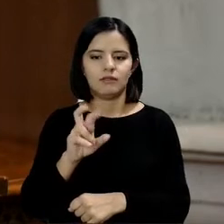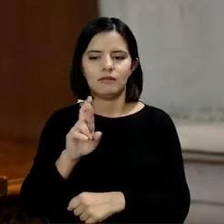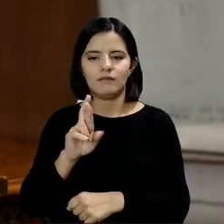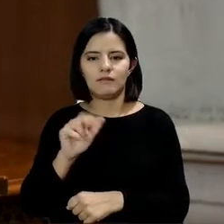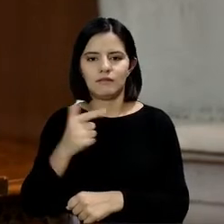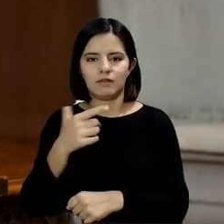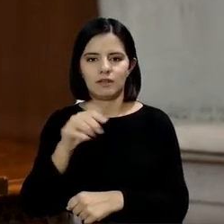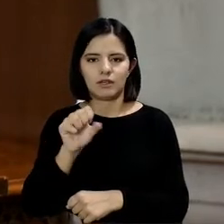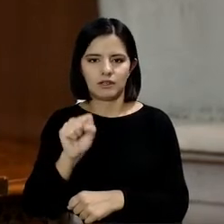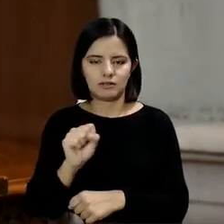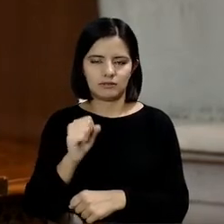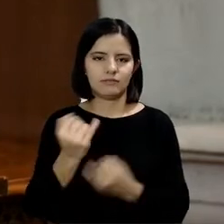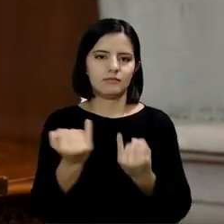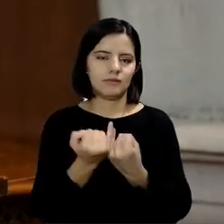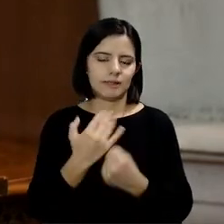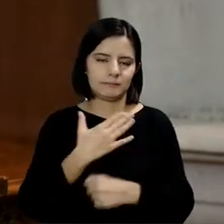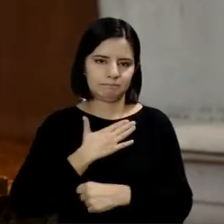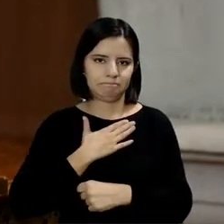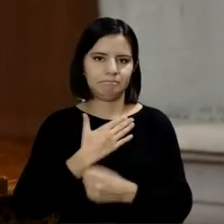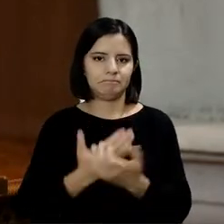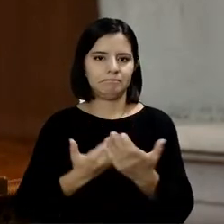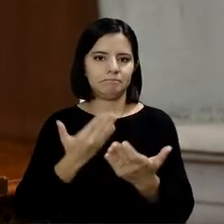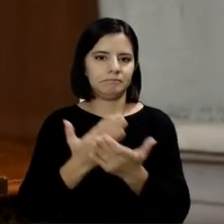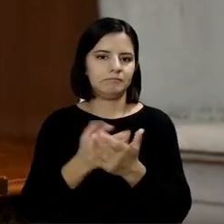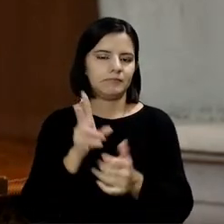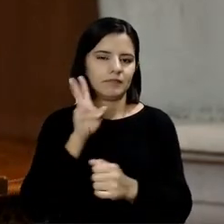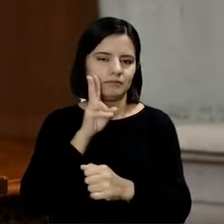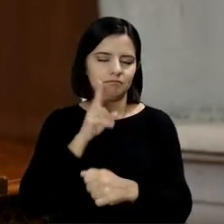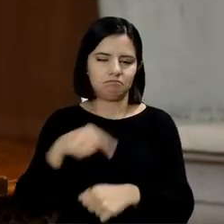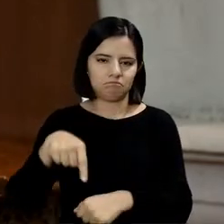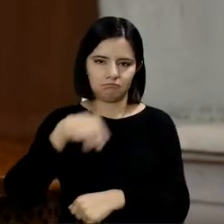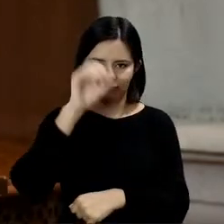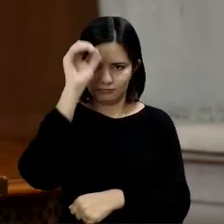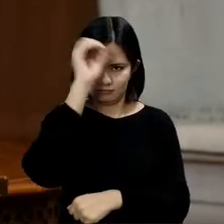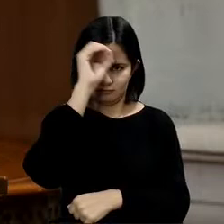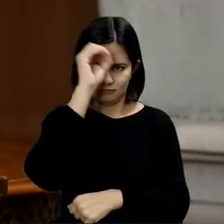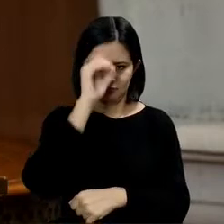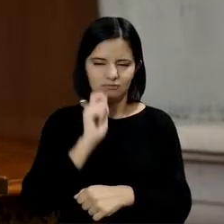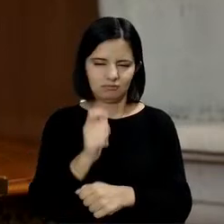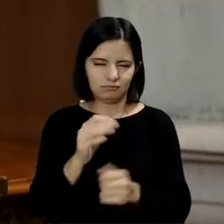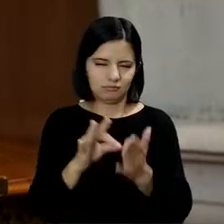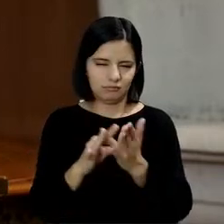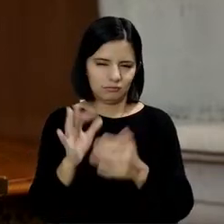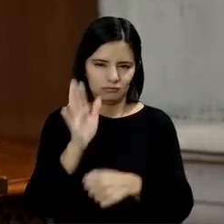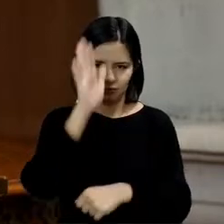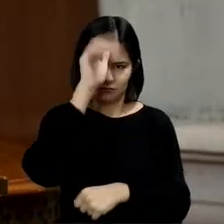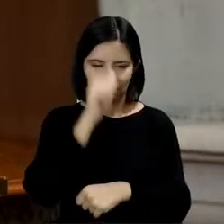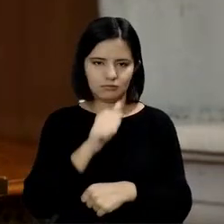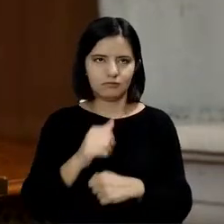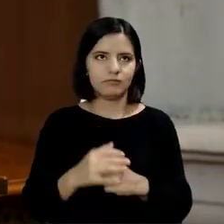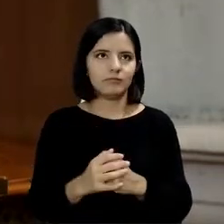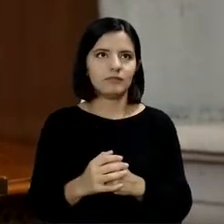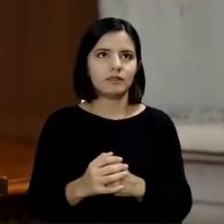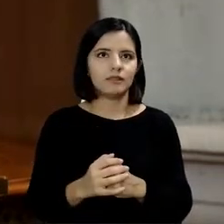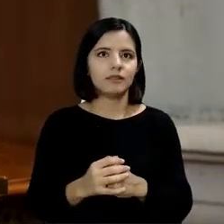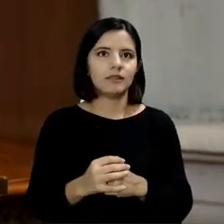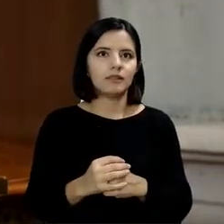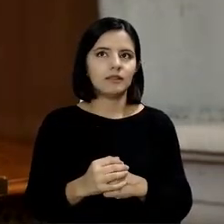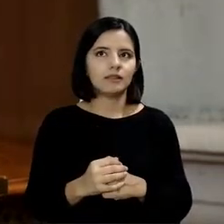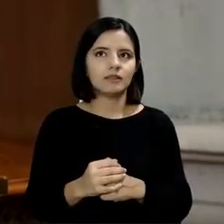sometemos a la consideración de esta honorable legislatura el siguiente punto de acuerdo. 10 gramos de